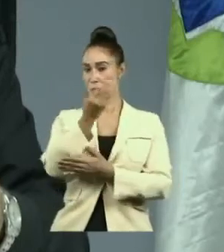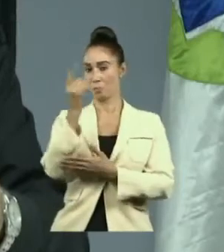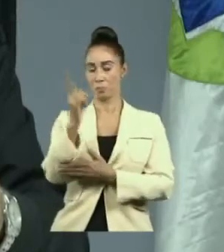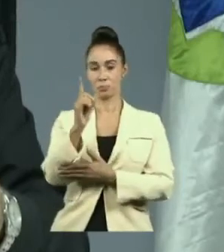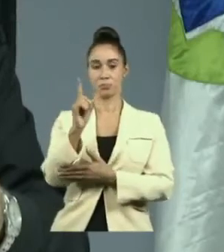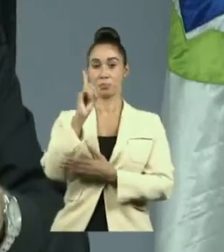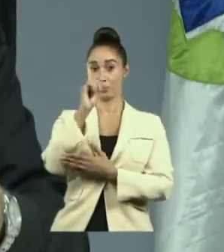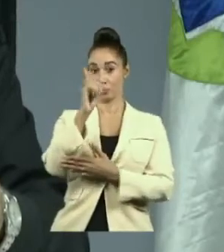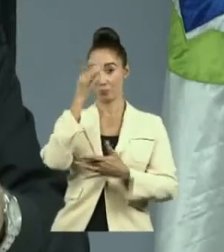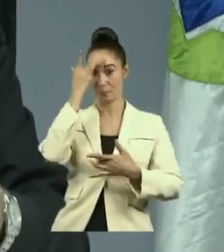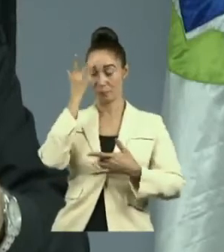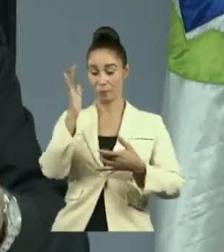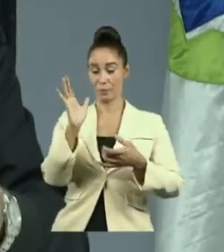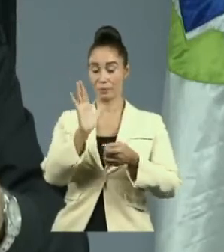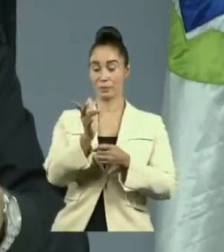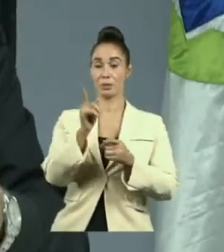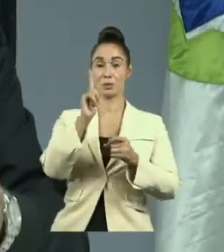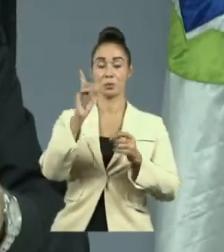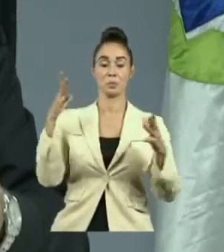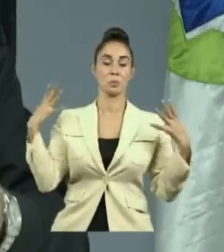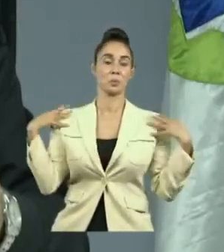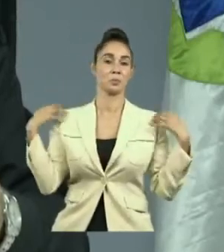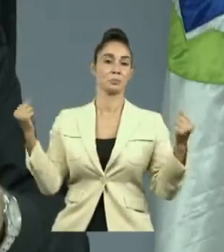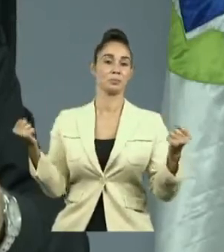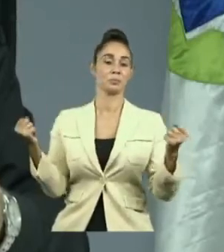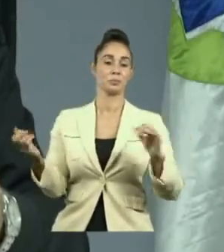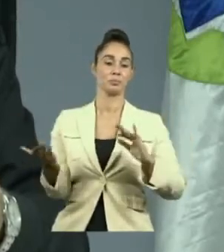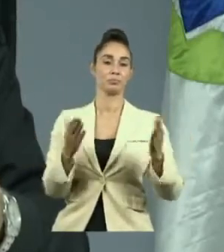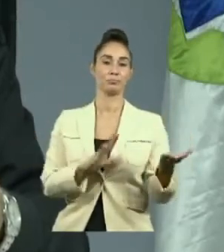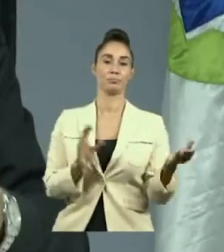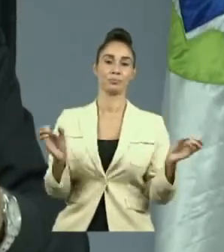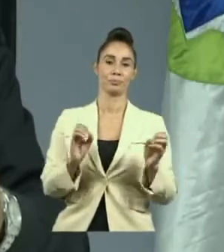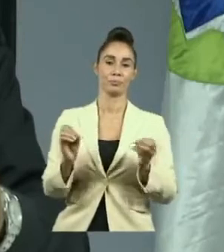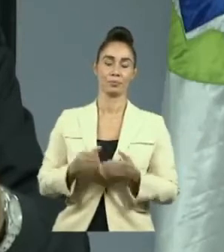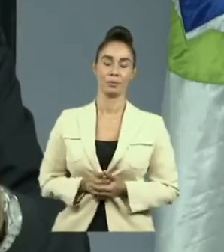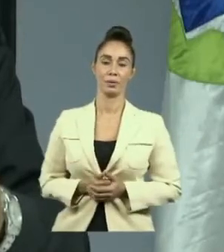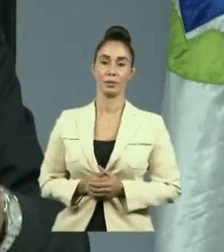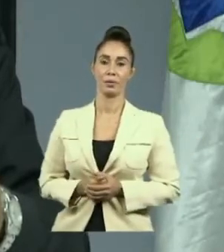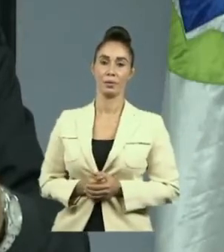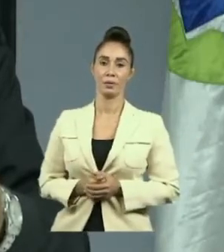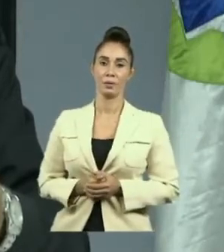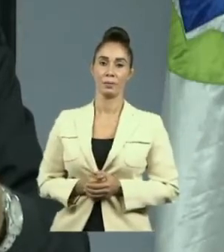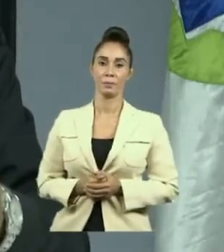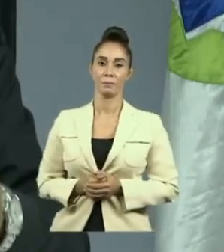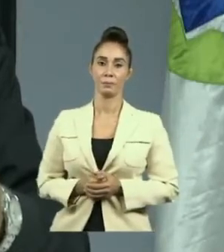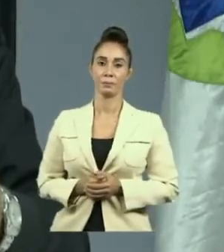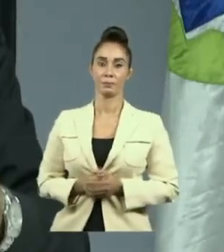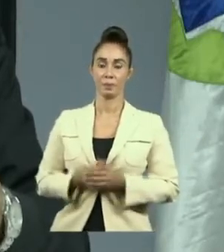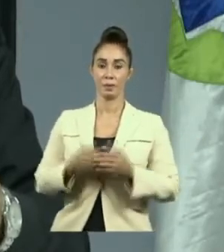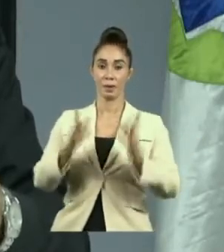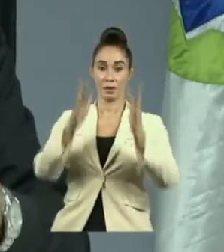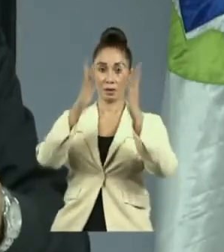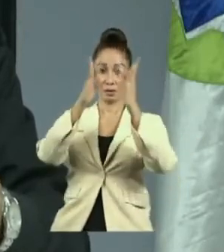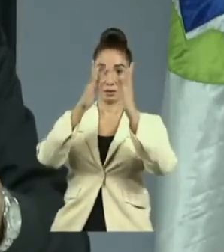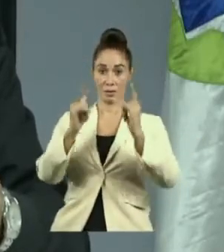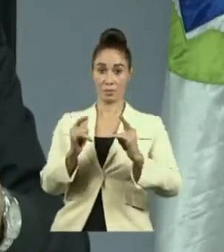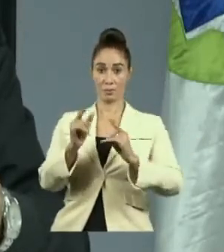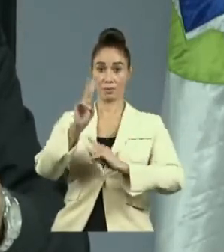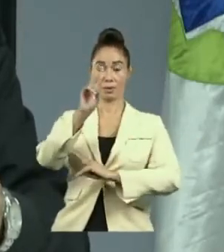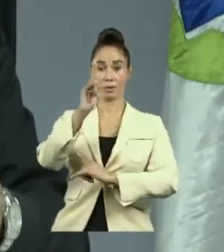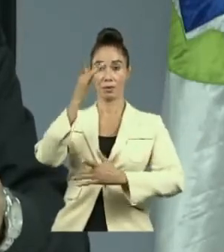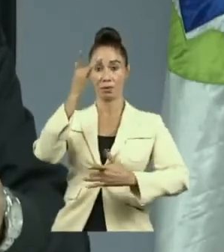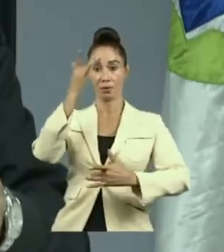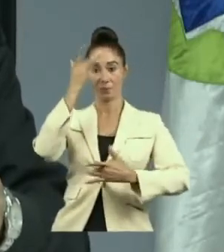acumulado 1 recuperado 0 fallecimiento la altagracia dos